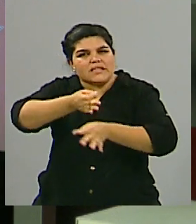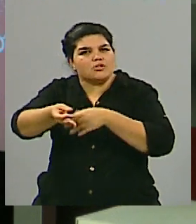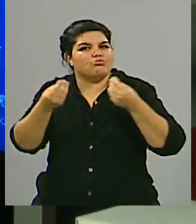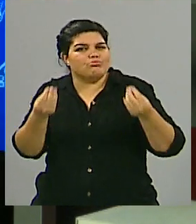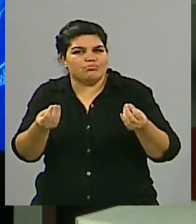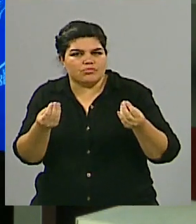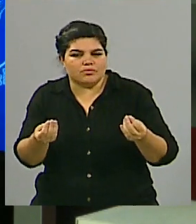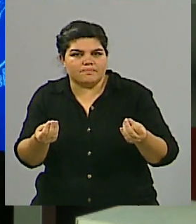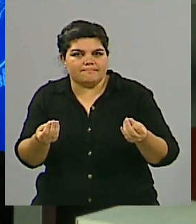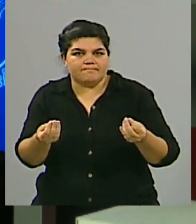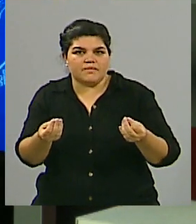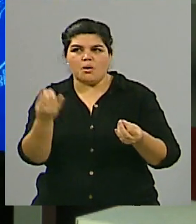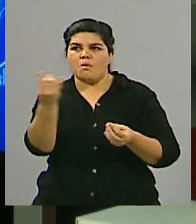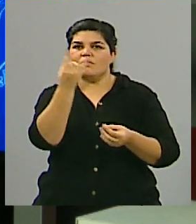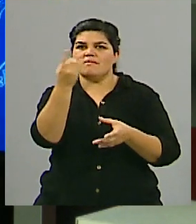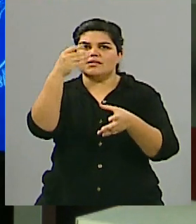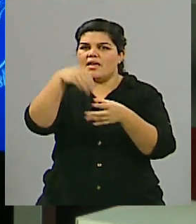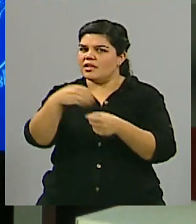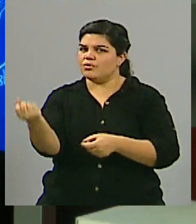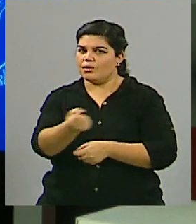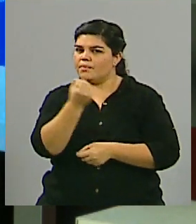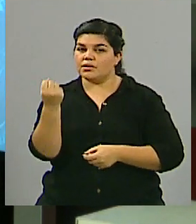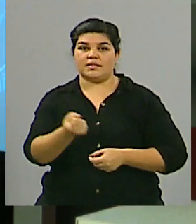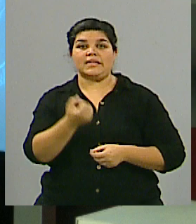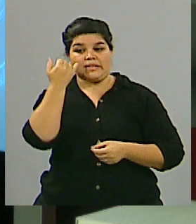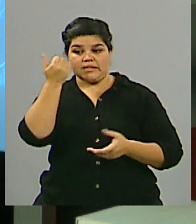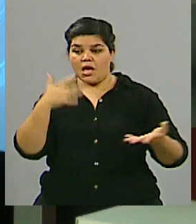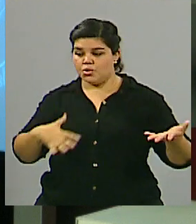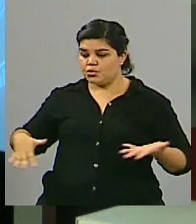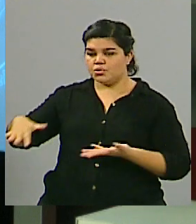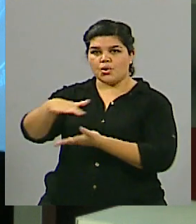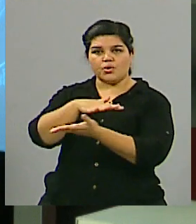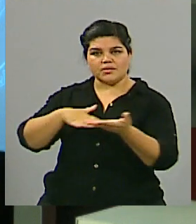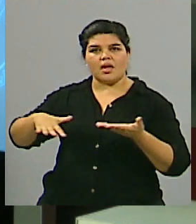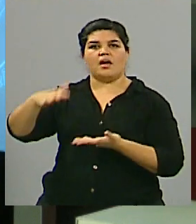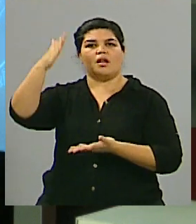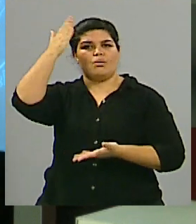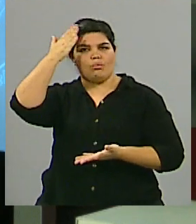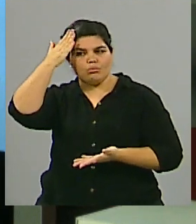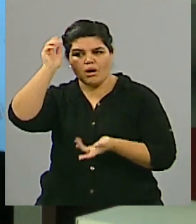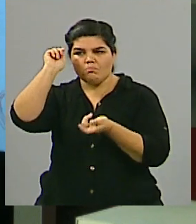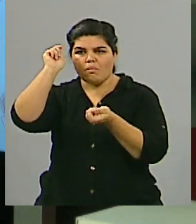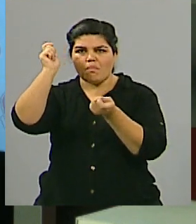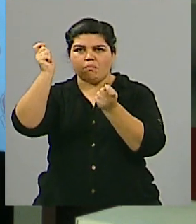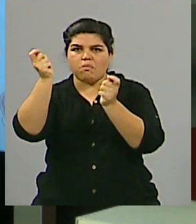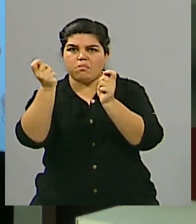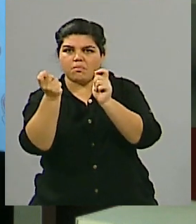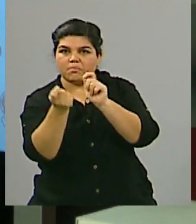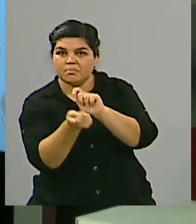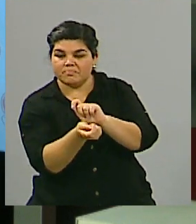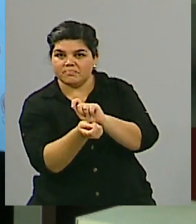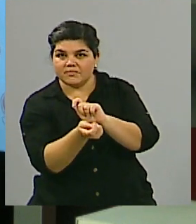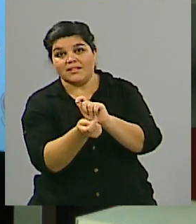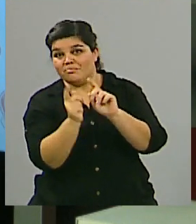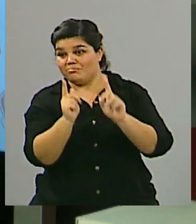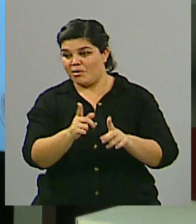qué? Porque se viene hablando de estos cambios que se van dando a nivel social, cultural. Bueno, lo hemos visto con cómo se